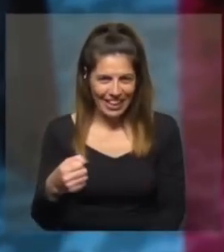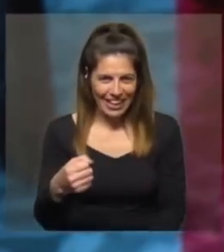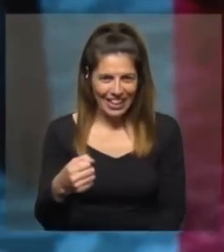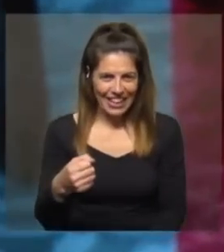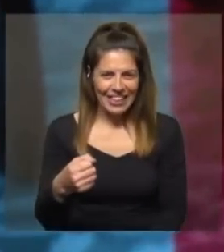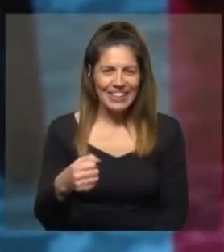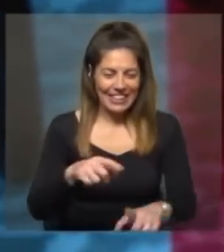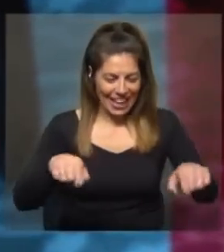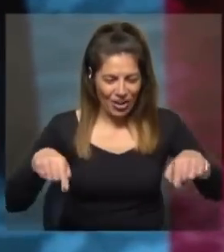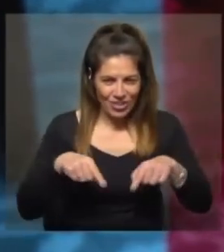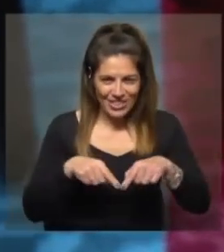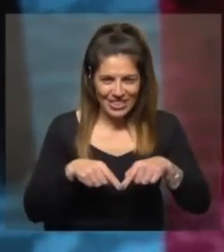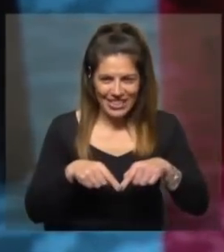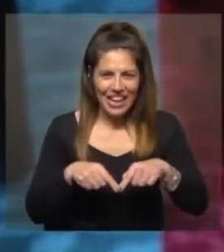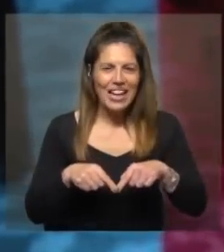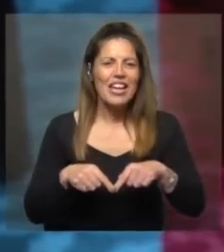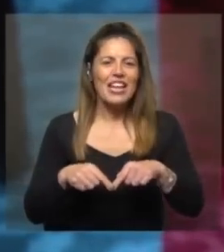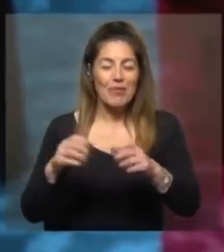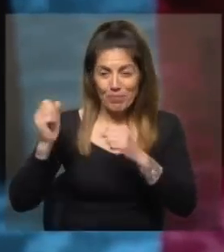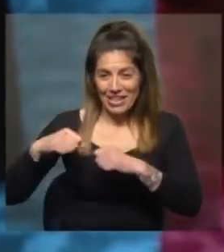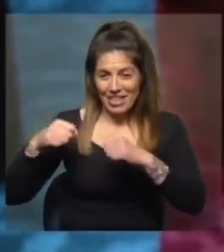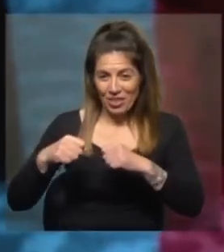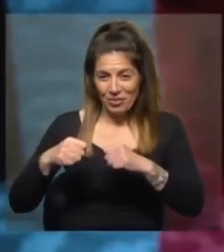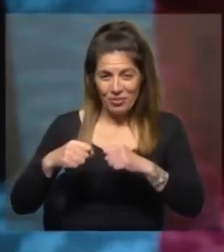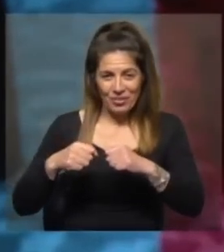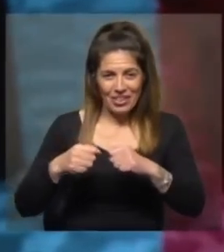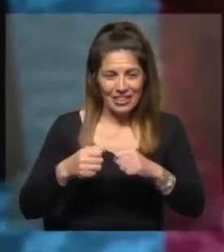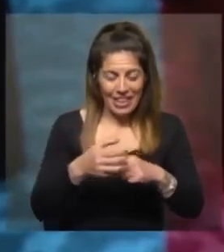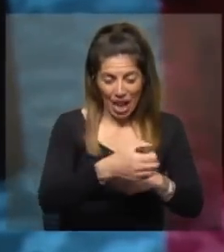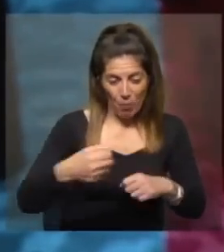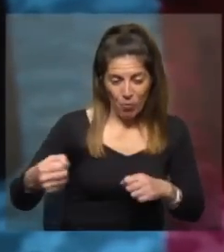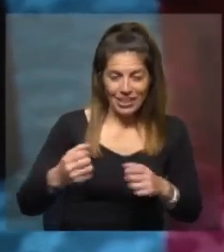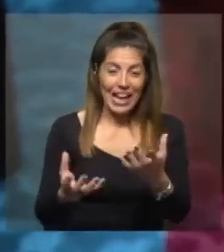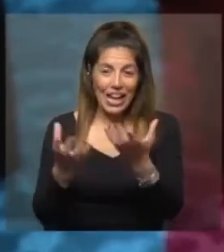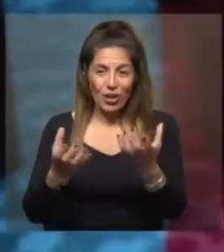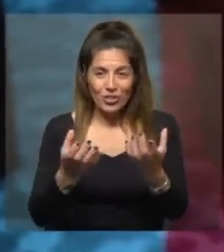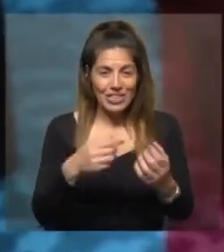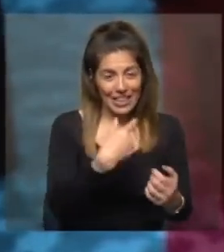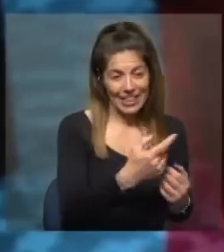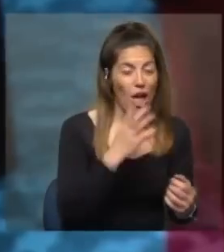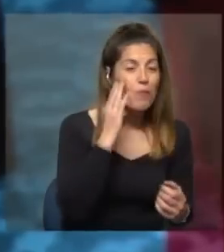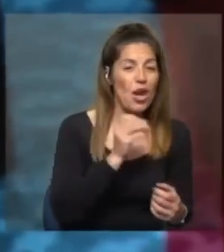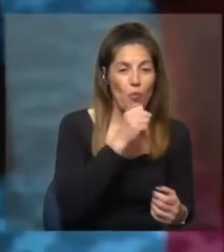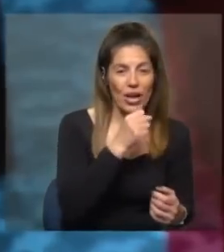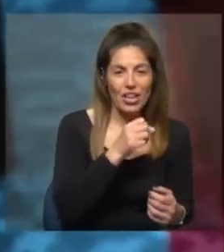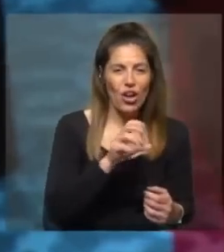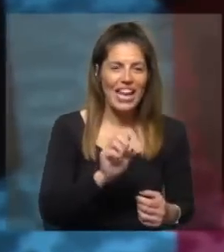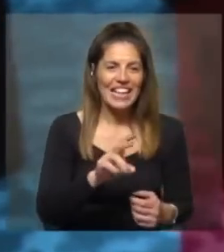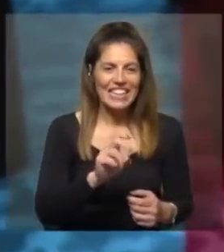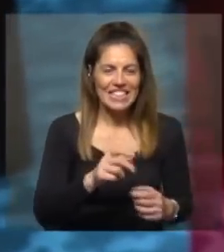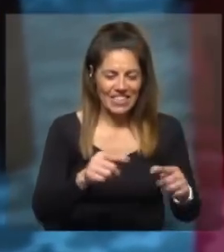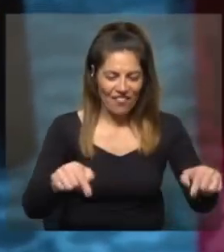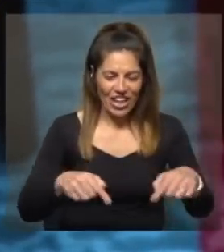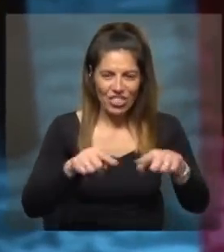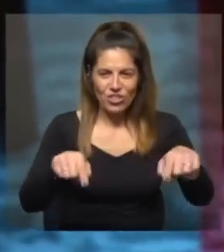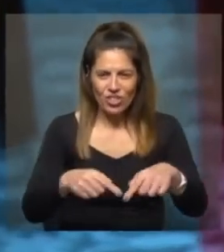y acá el de mis abuelos el tata y la mamá y entre la puerta de la cocina nuestra y la de ellos hace 15 baldosones